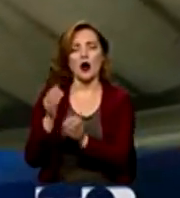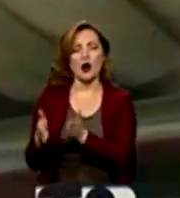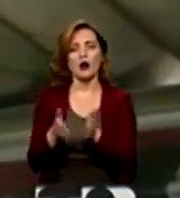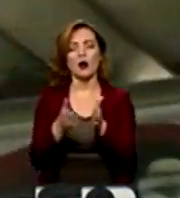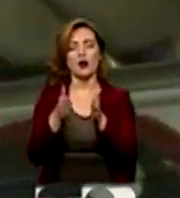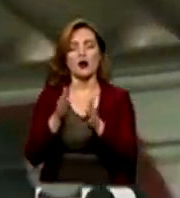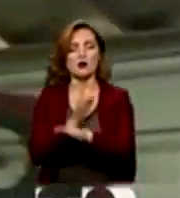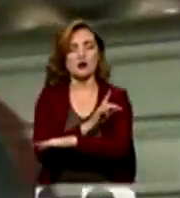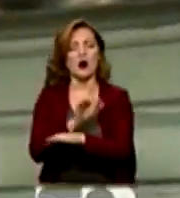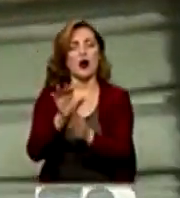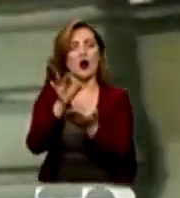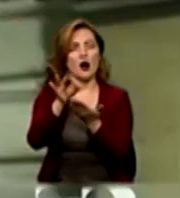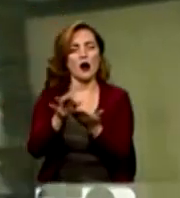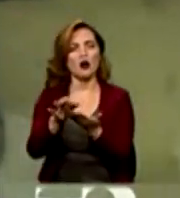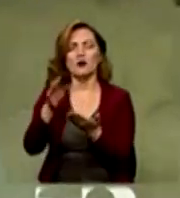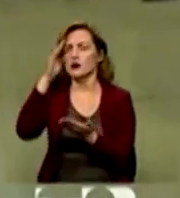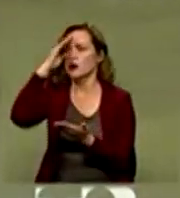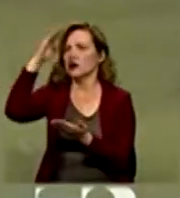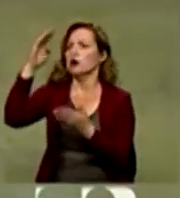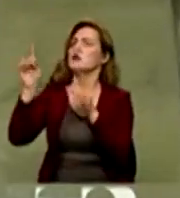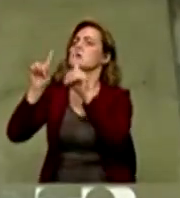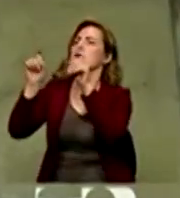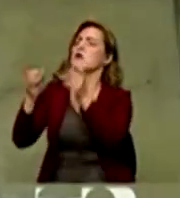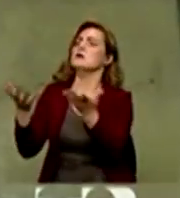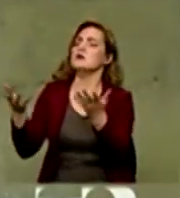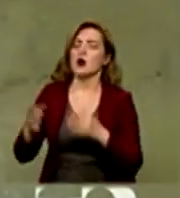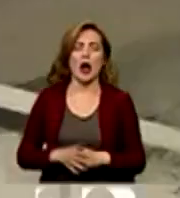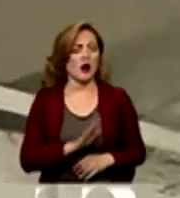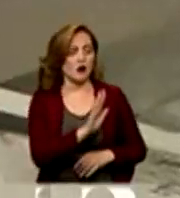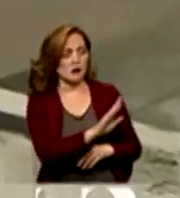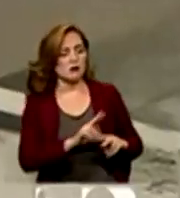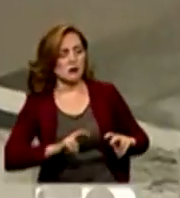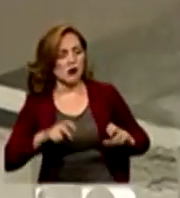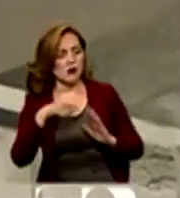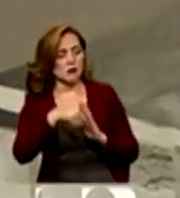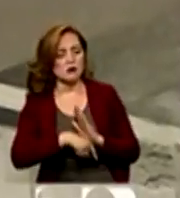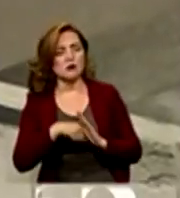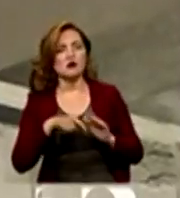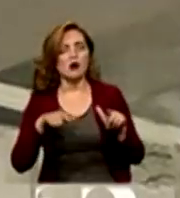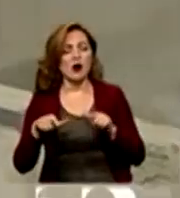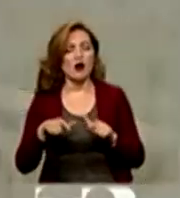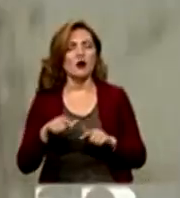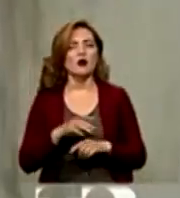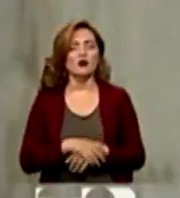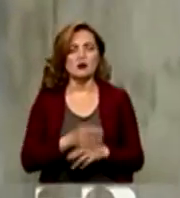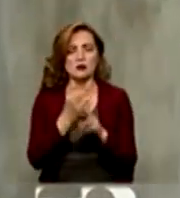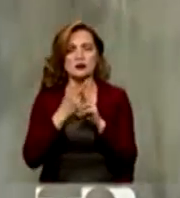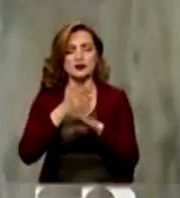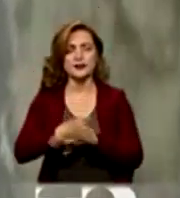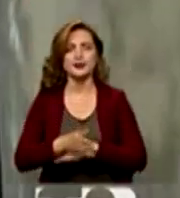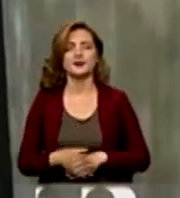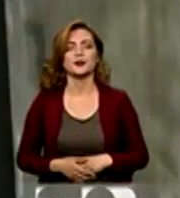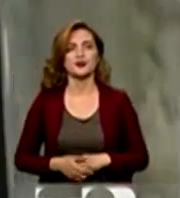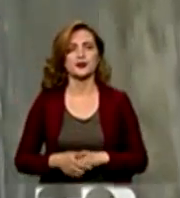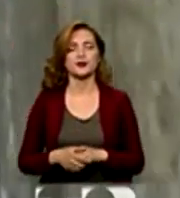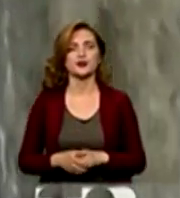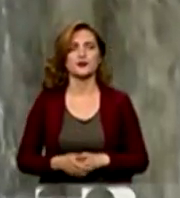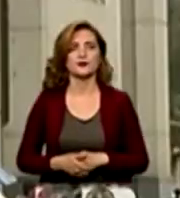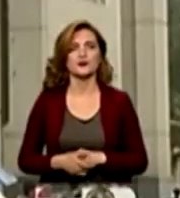un pronunciamiento por parte de la policía. Nos manifestaron, están investigando minuciosamente este caso para dar resultados en los